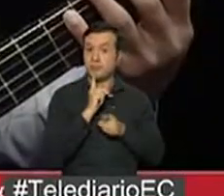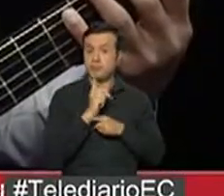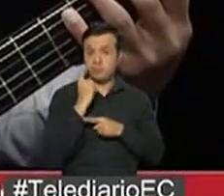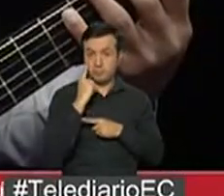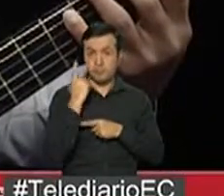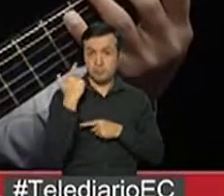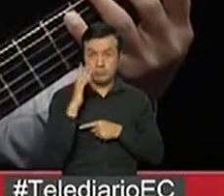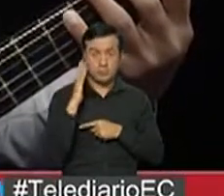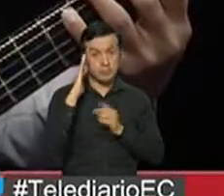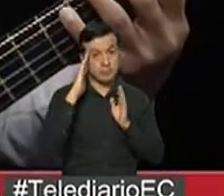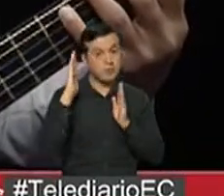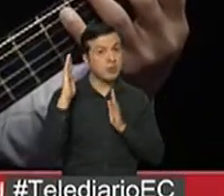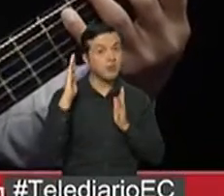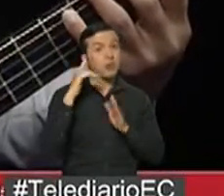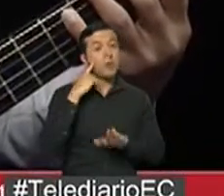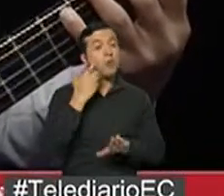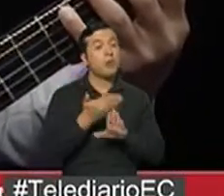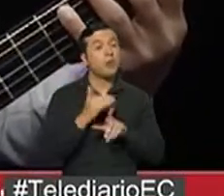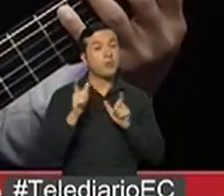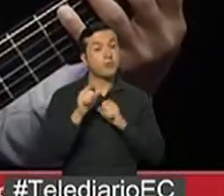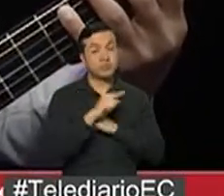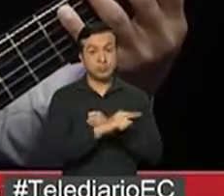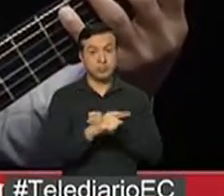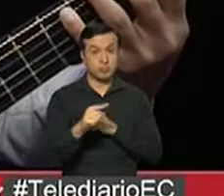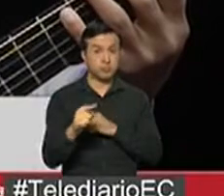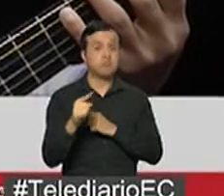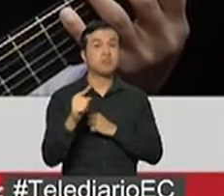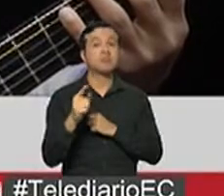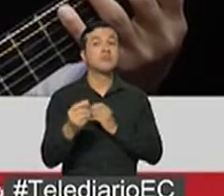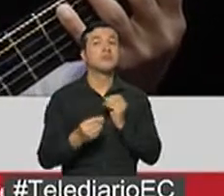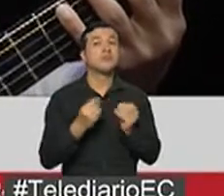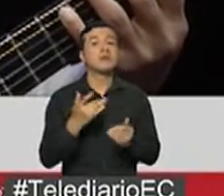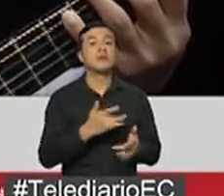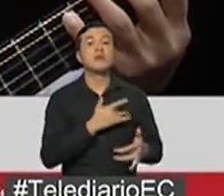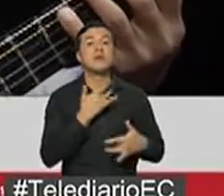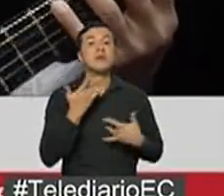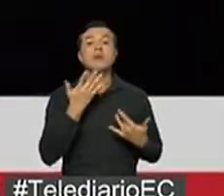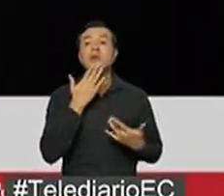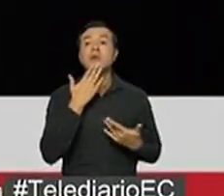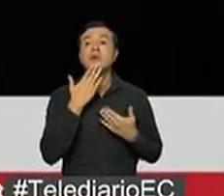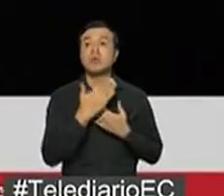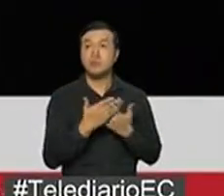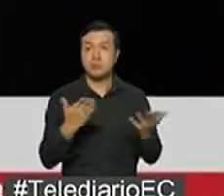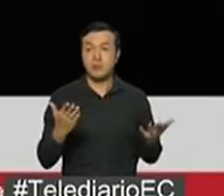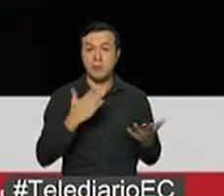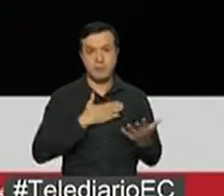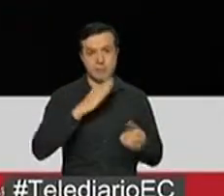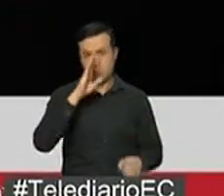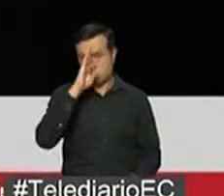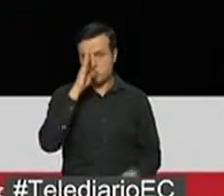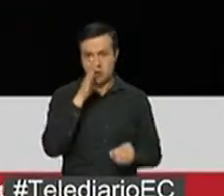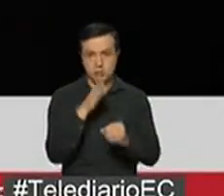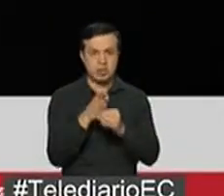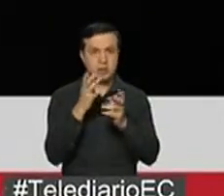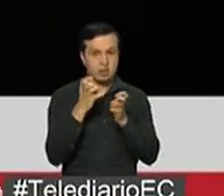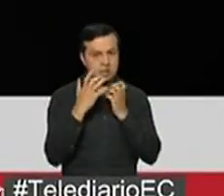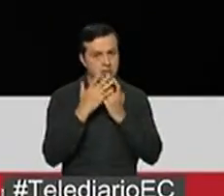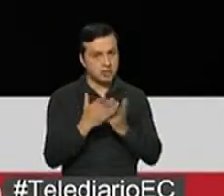llegar a mostrar al público como uno se siente a través del arte mi objetivo es